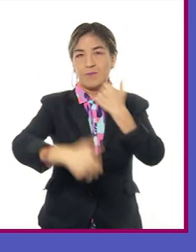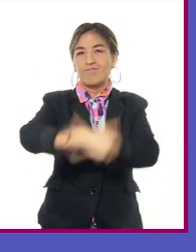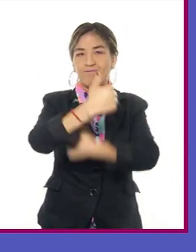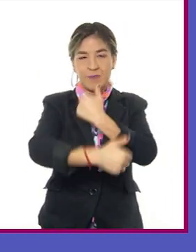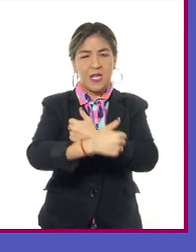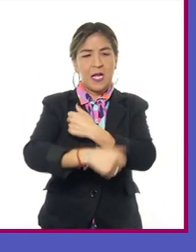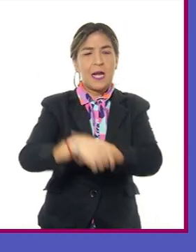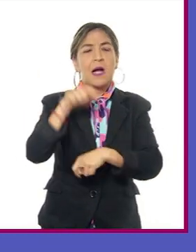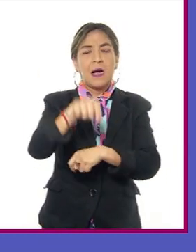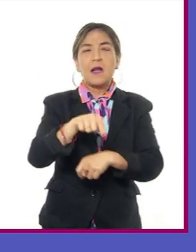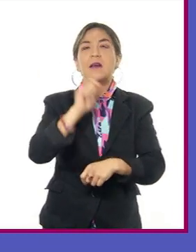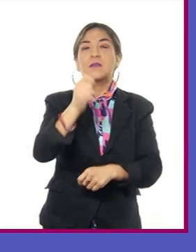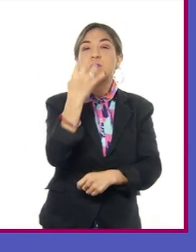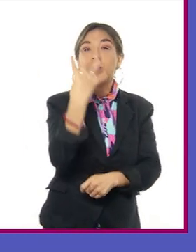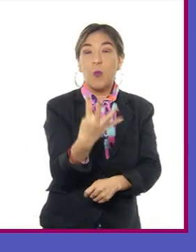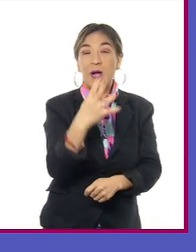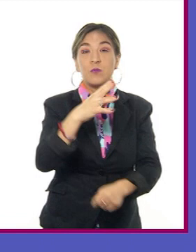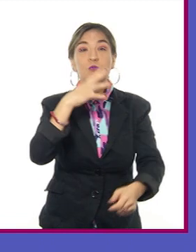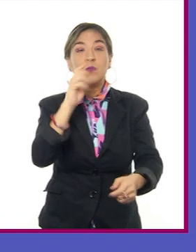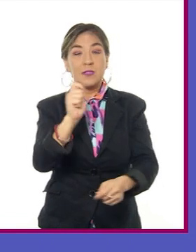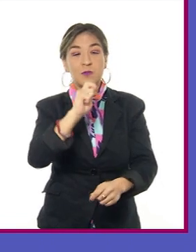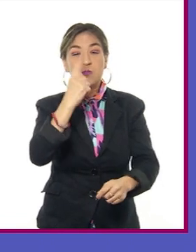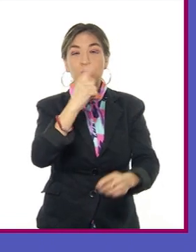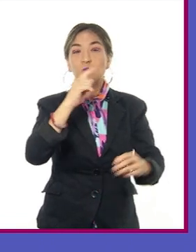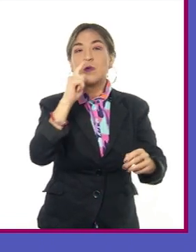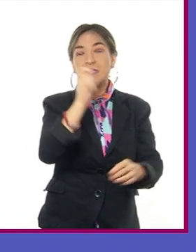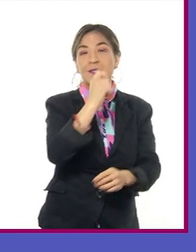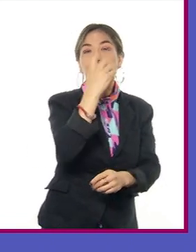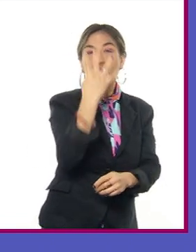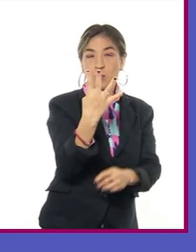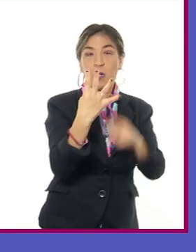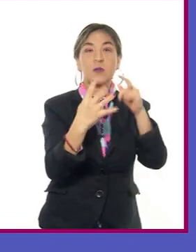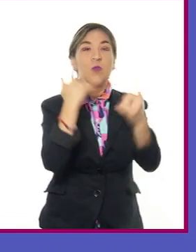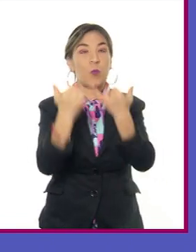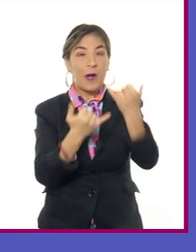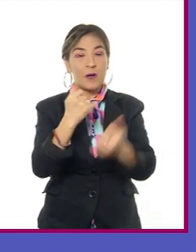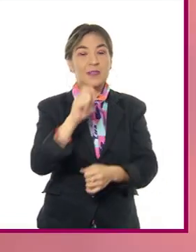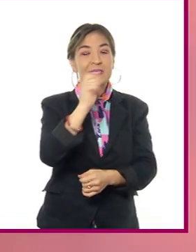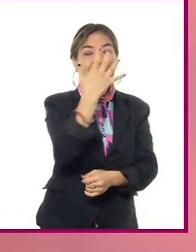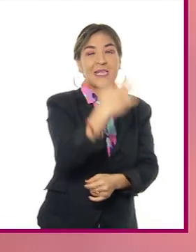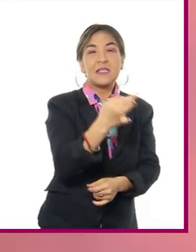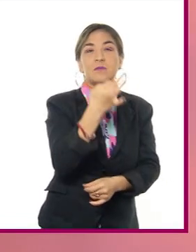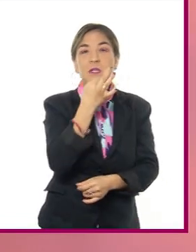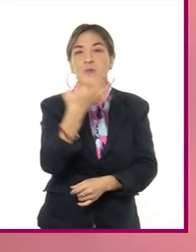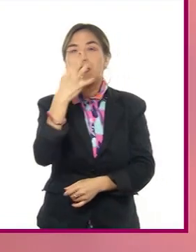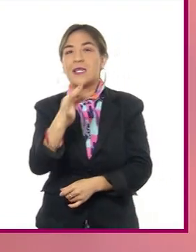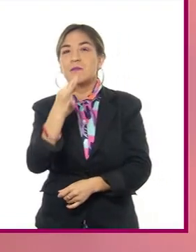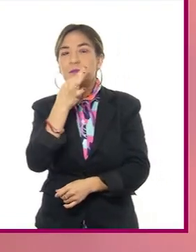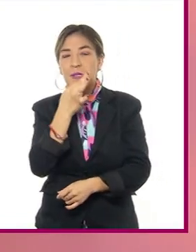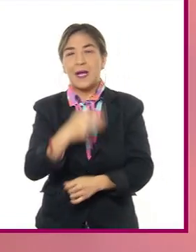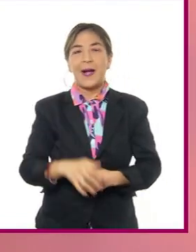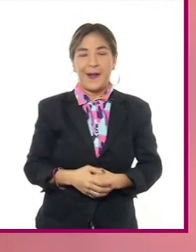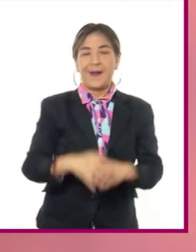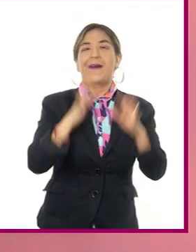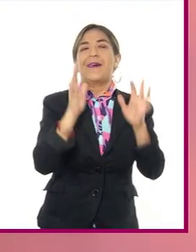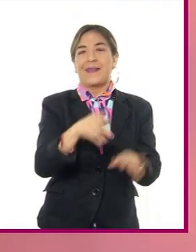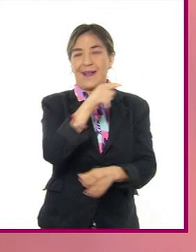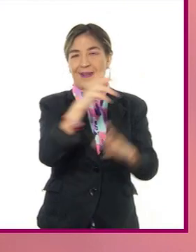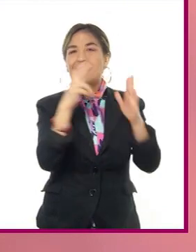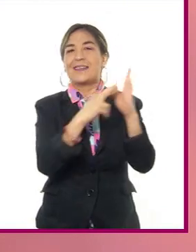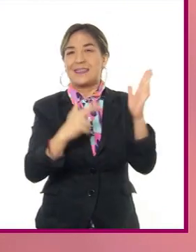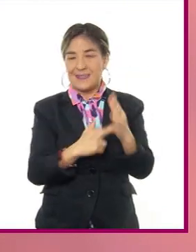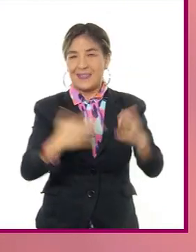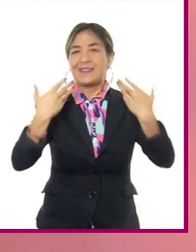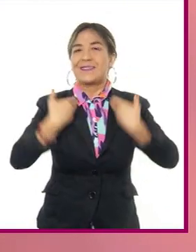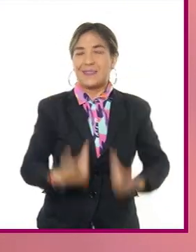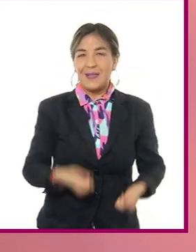partido consta de 4 cuartos de 10 minutos cada uno. Con estas reglas creo que ya podemos